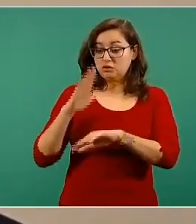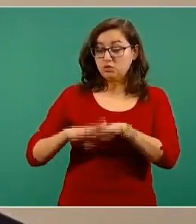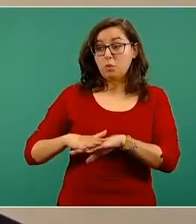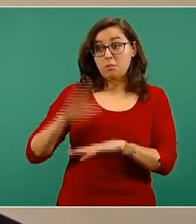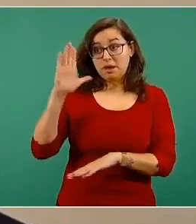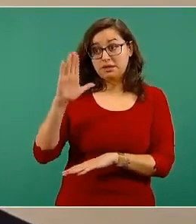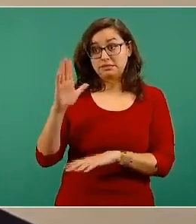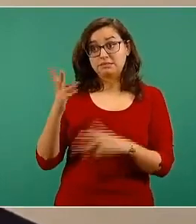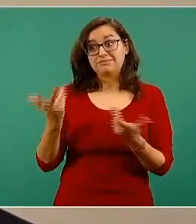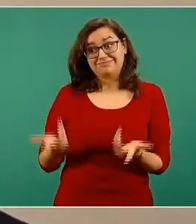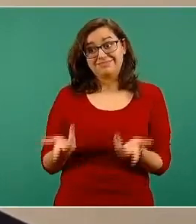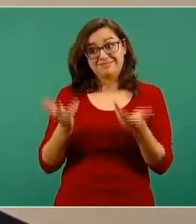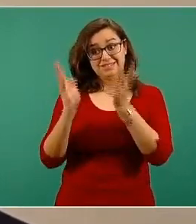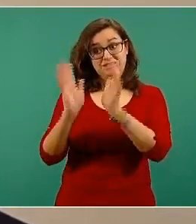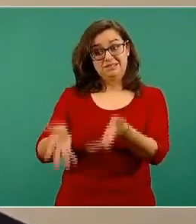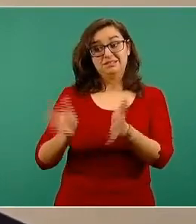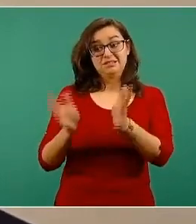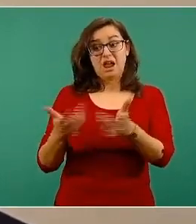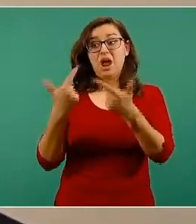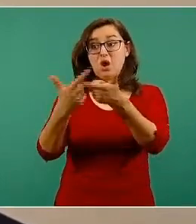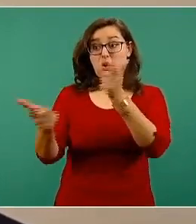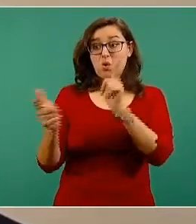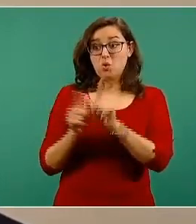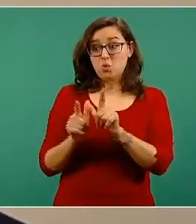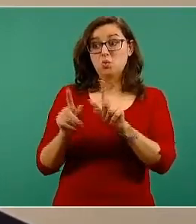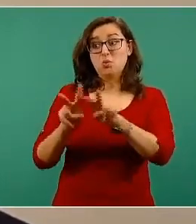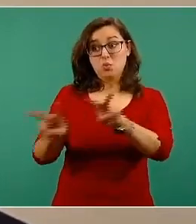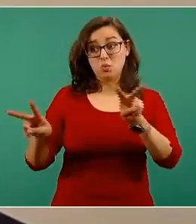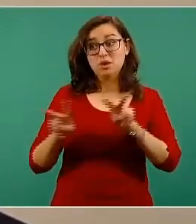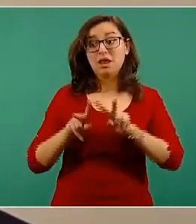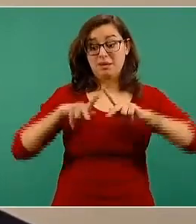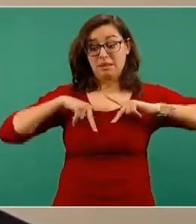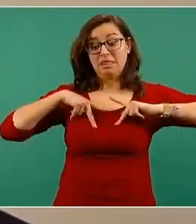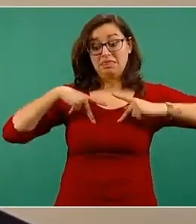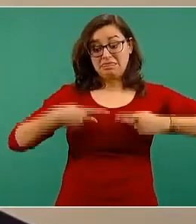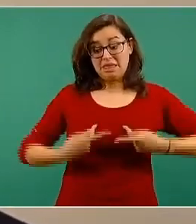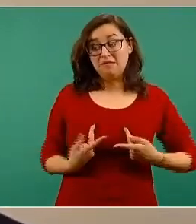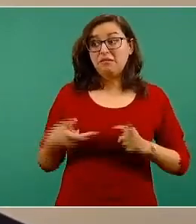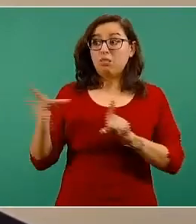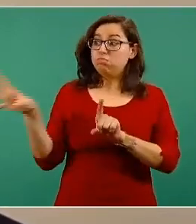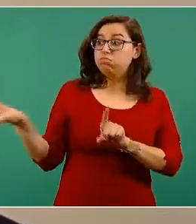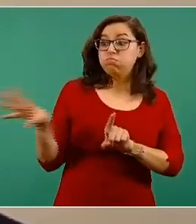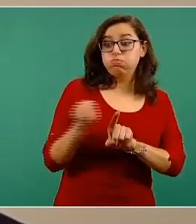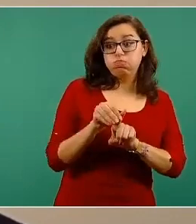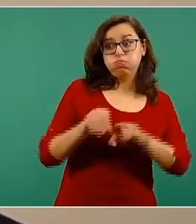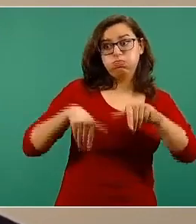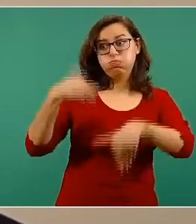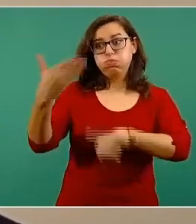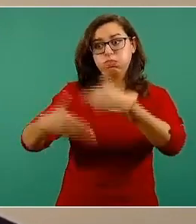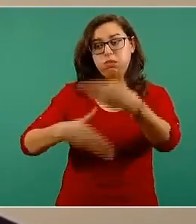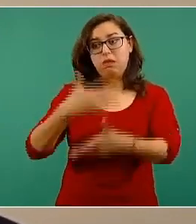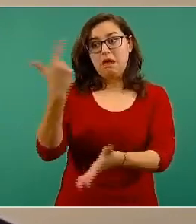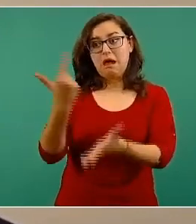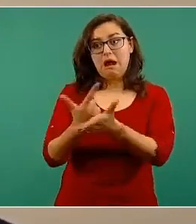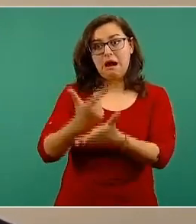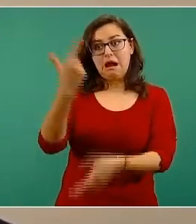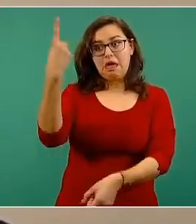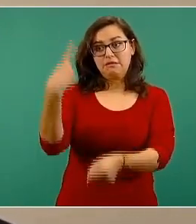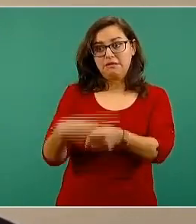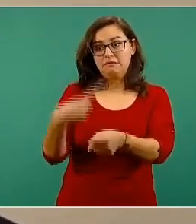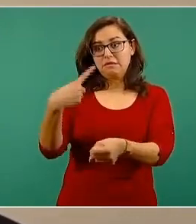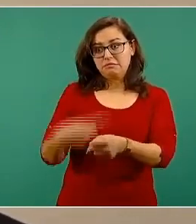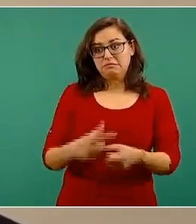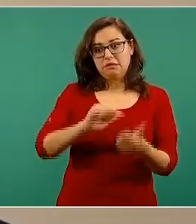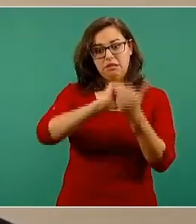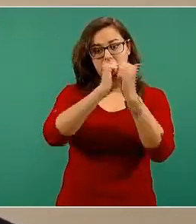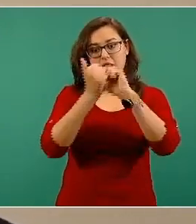más duplica, y en edades más avanzadas triplica, la mortalidad y la letalidad por padecer